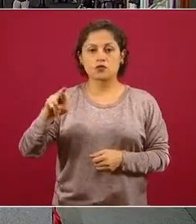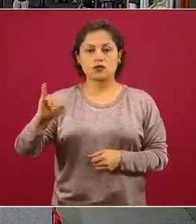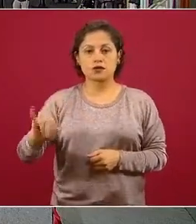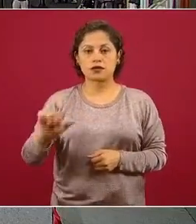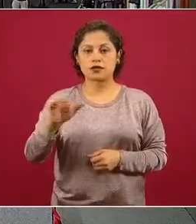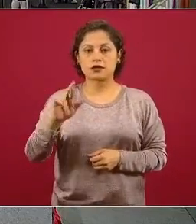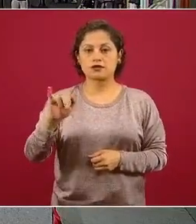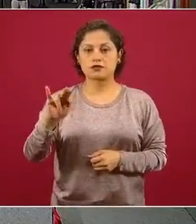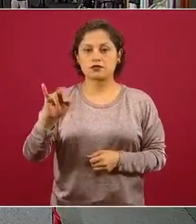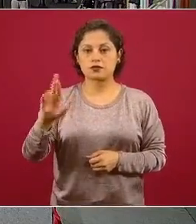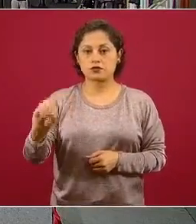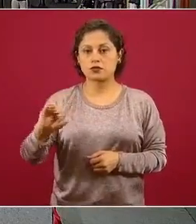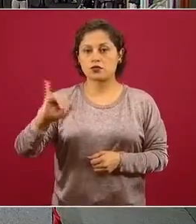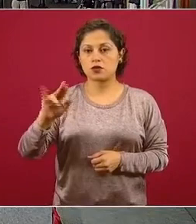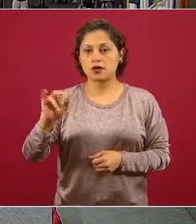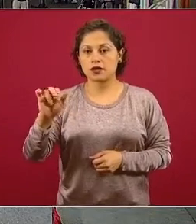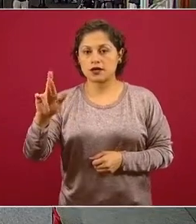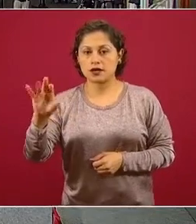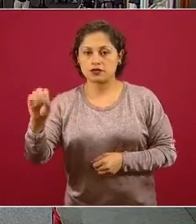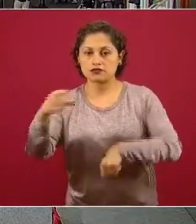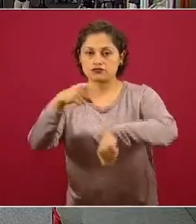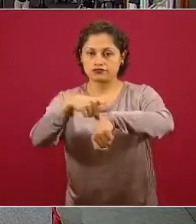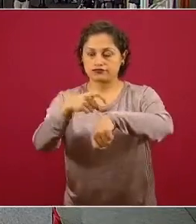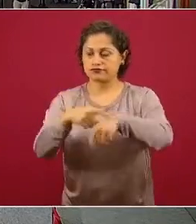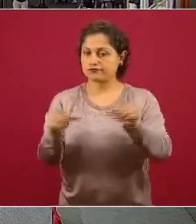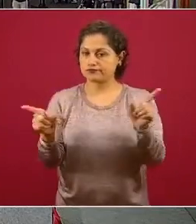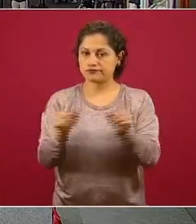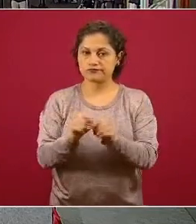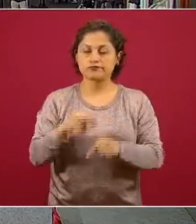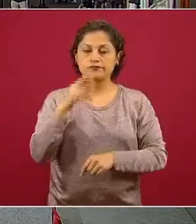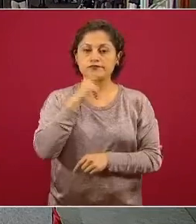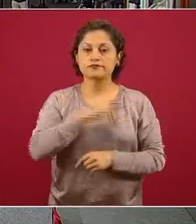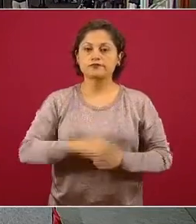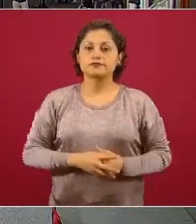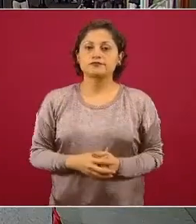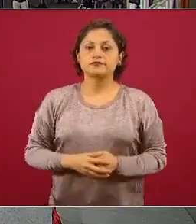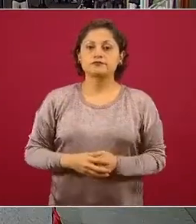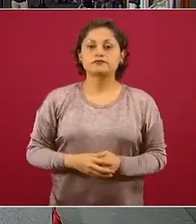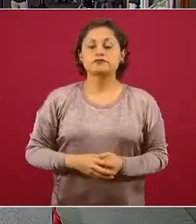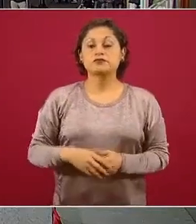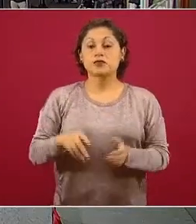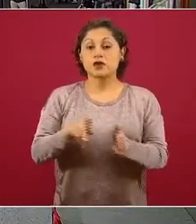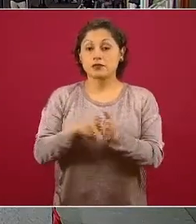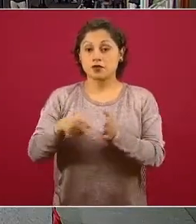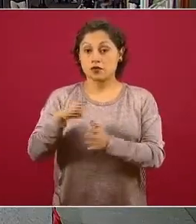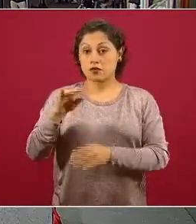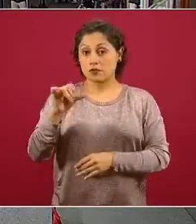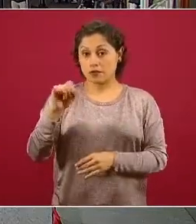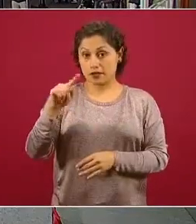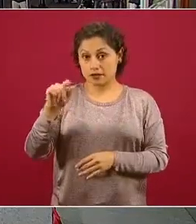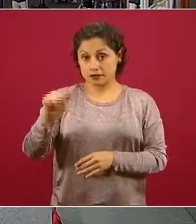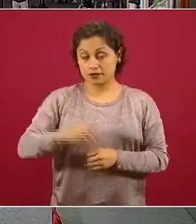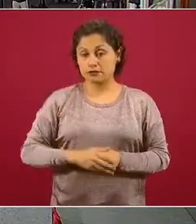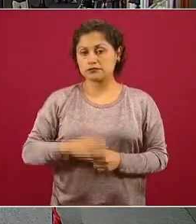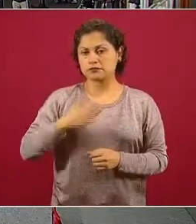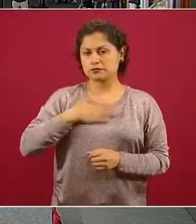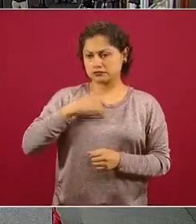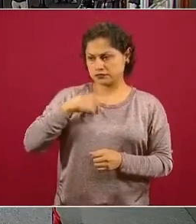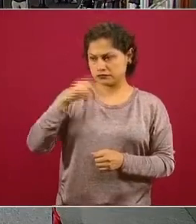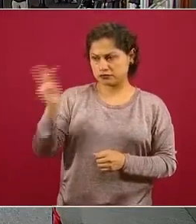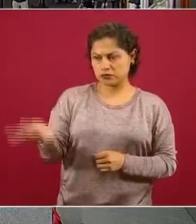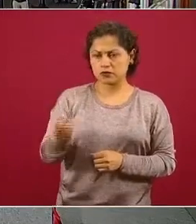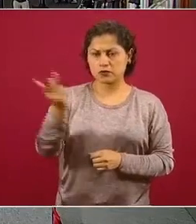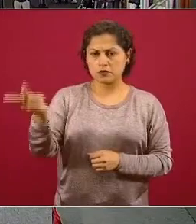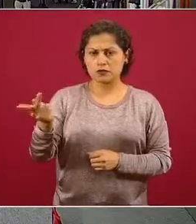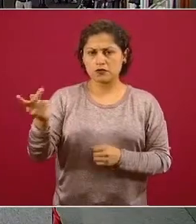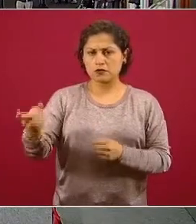Carlos. Gracias. Si nos da Buenas tiempo, noches. nos queda muy poquito. Rápidamente, para nada del periódico Basta del Grupo Cantón. Esa es una pregunta que nos hicieron llegar